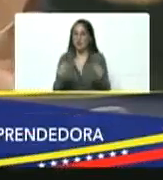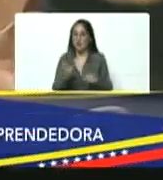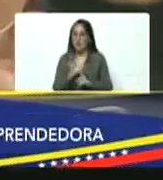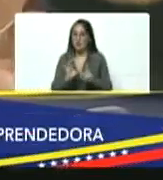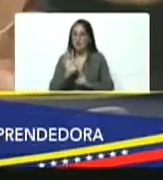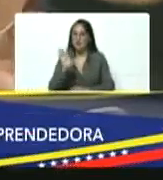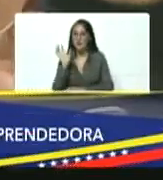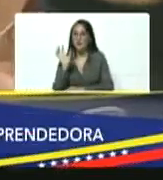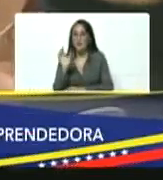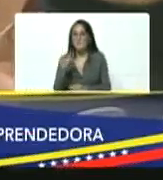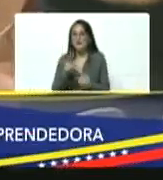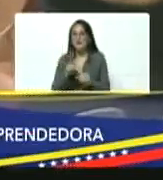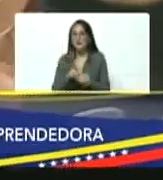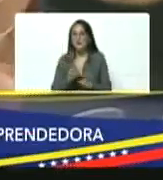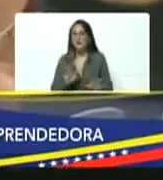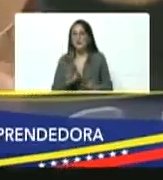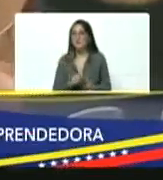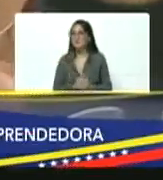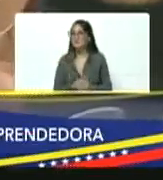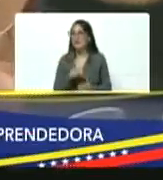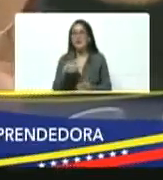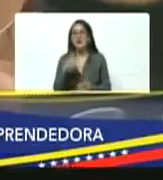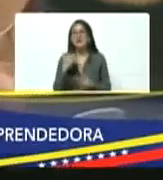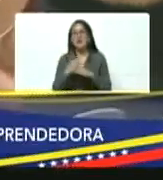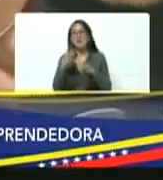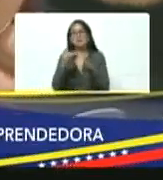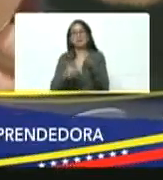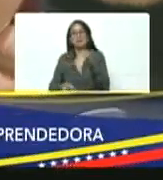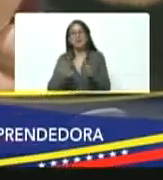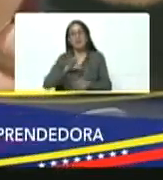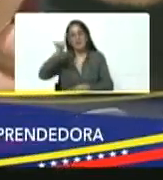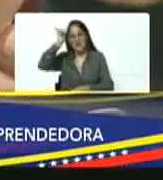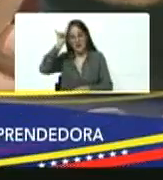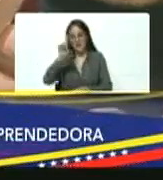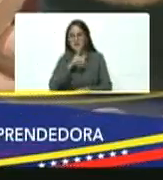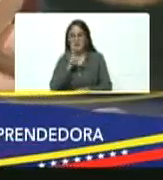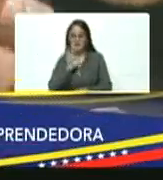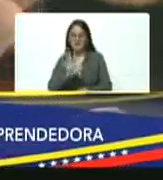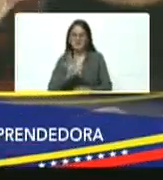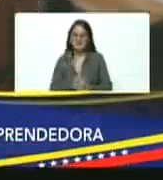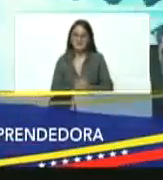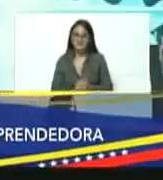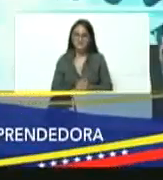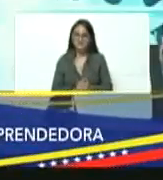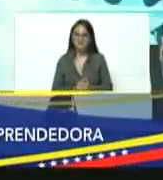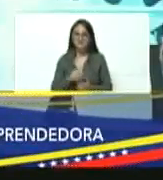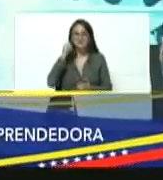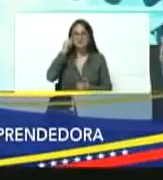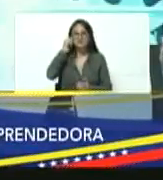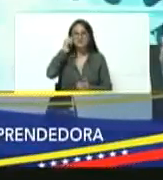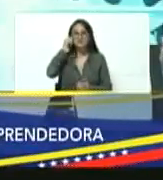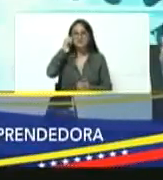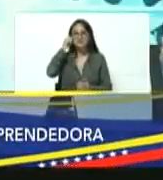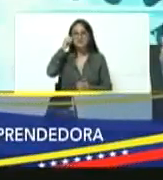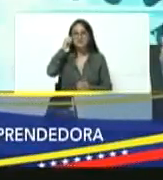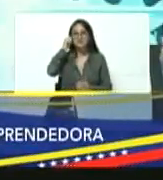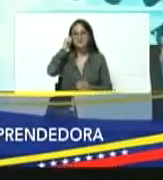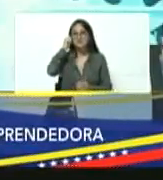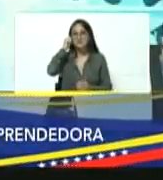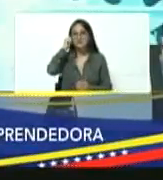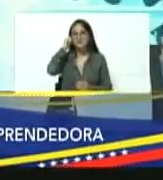El petróleo, el excremento del diablo, como dijo Juan Pablo Pérez Alfonso. Y cuando yo veo que un zapato